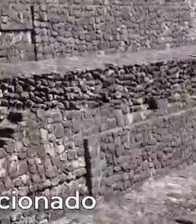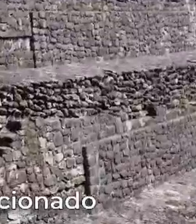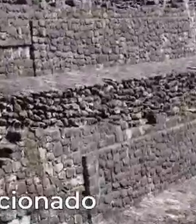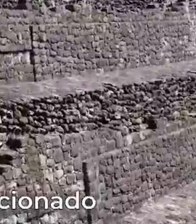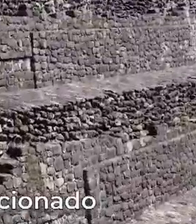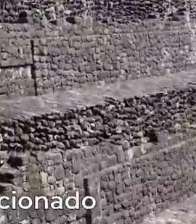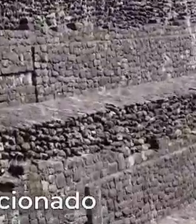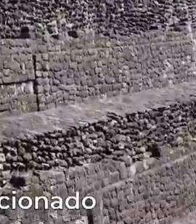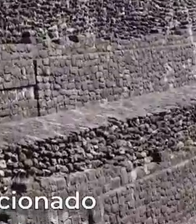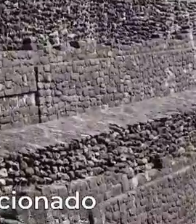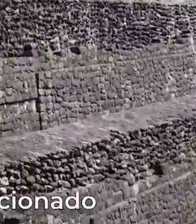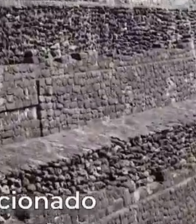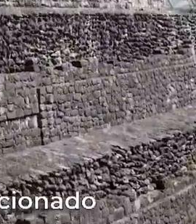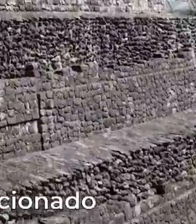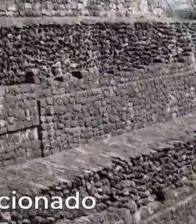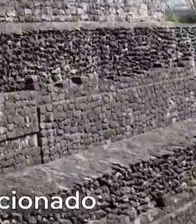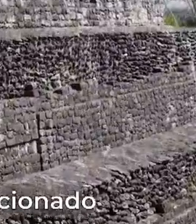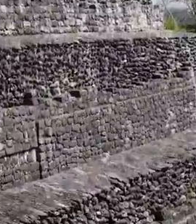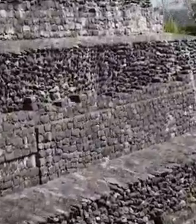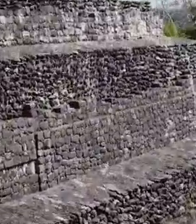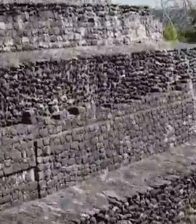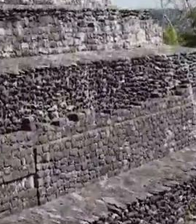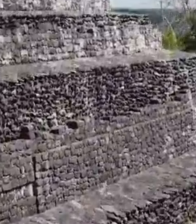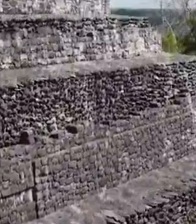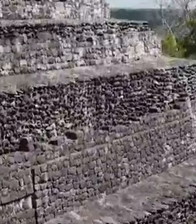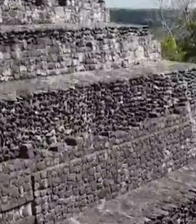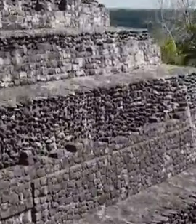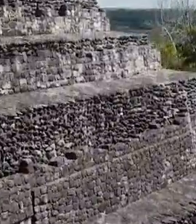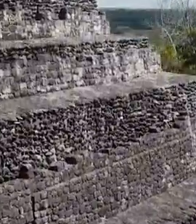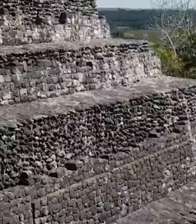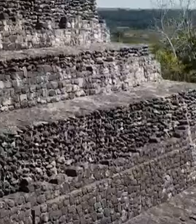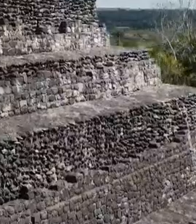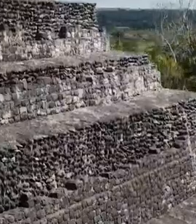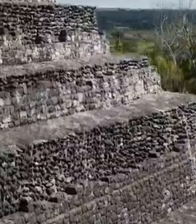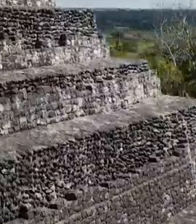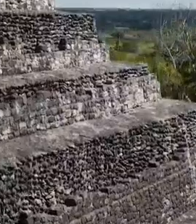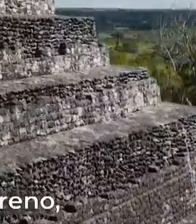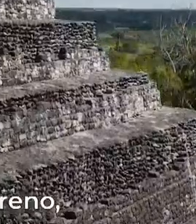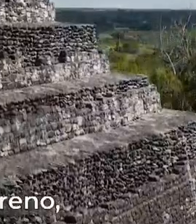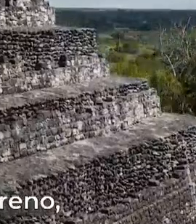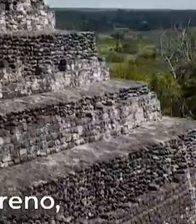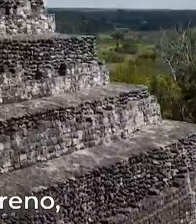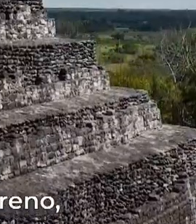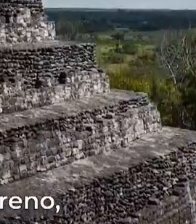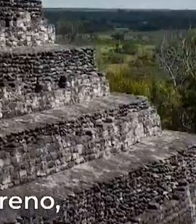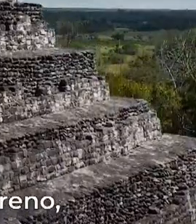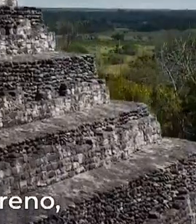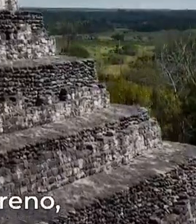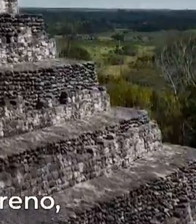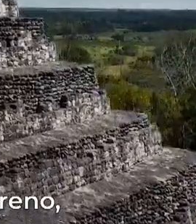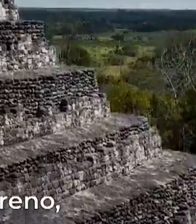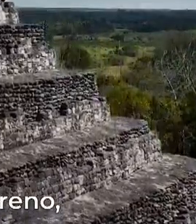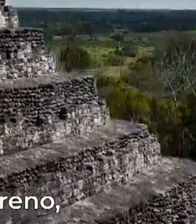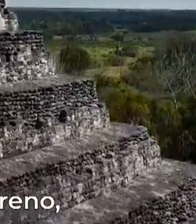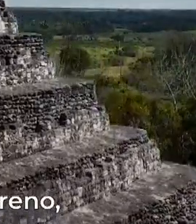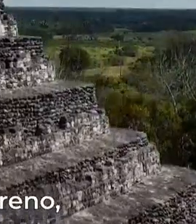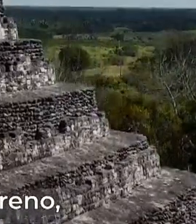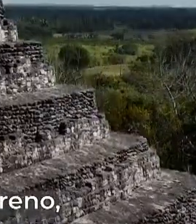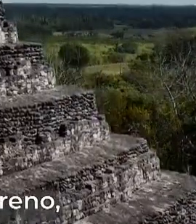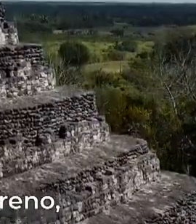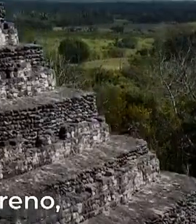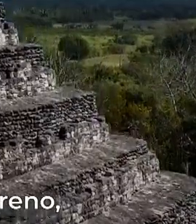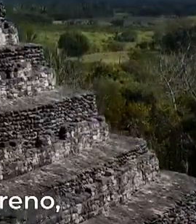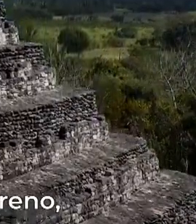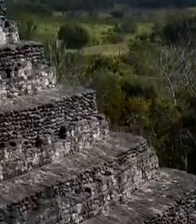el Monumento 1, que parece haber funcionado para señalar fechas relevantes, referir al contacto entre lo sagrado y lo